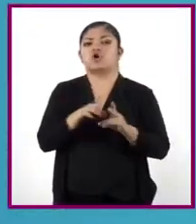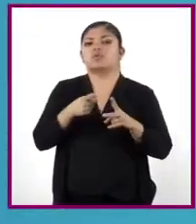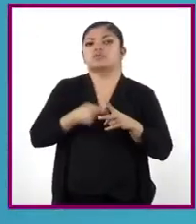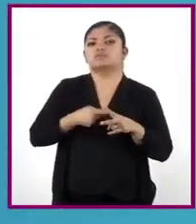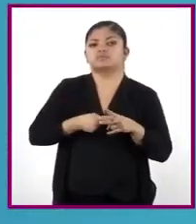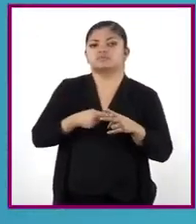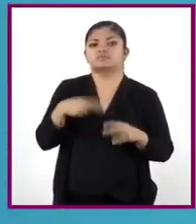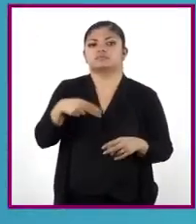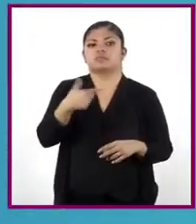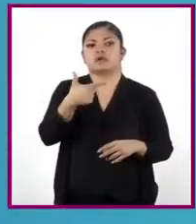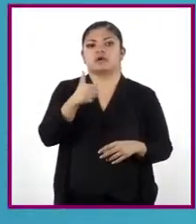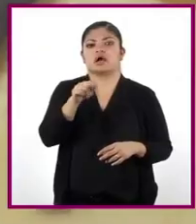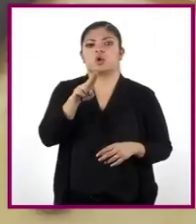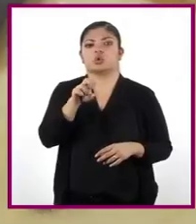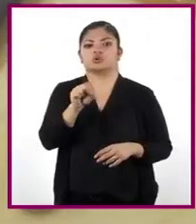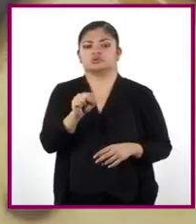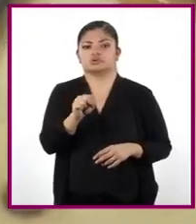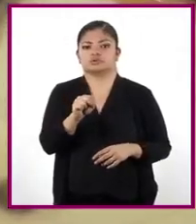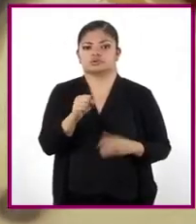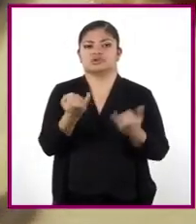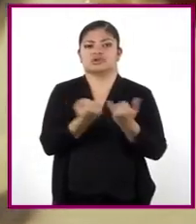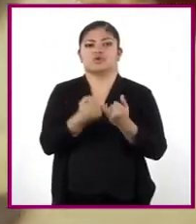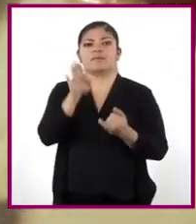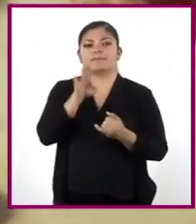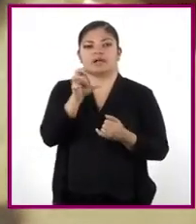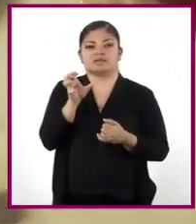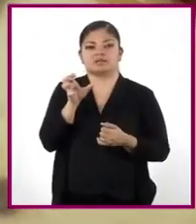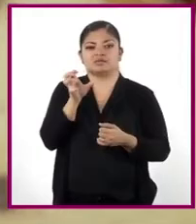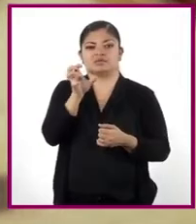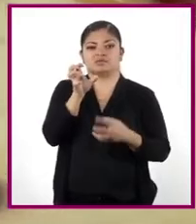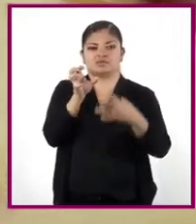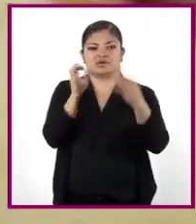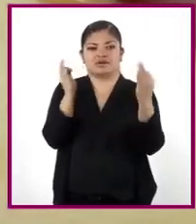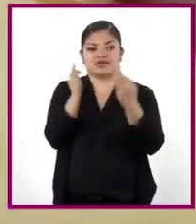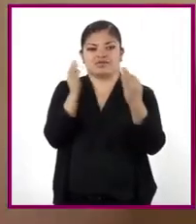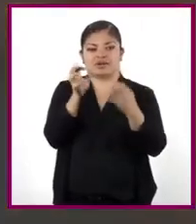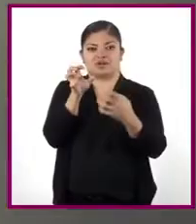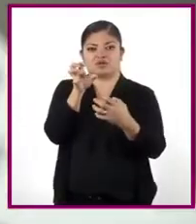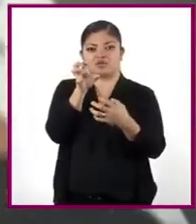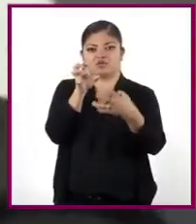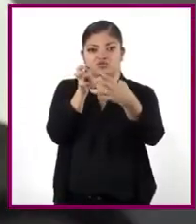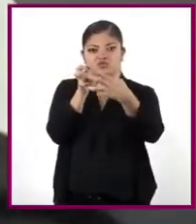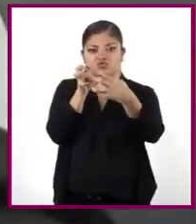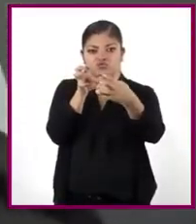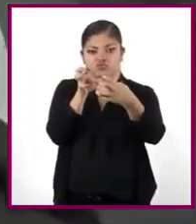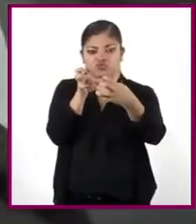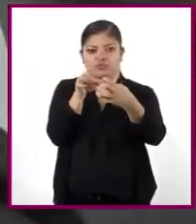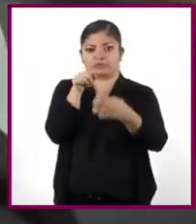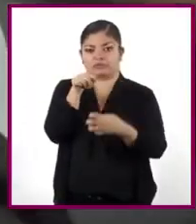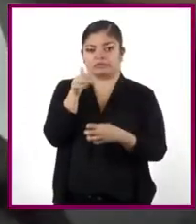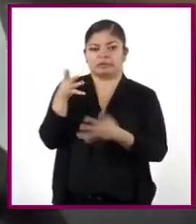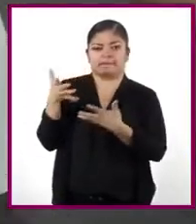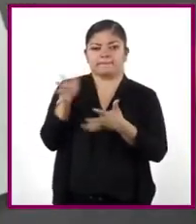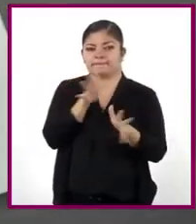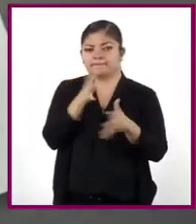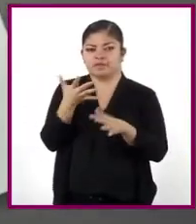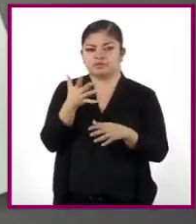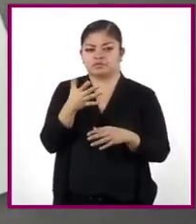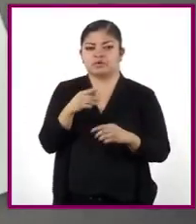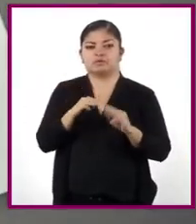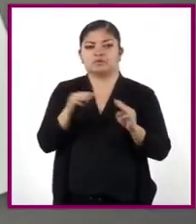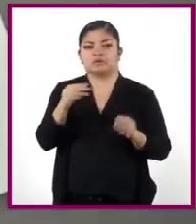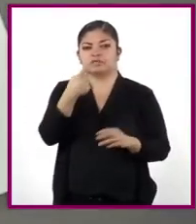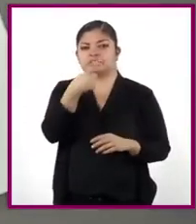unidades Gauss. Un imán común como el que se usa para pegar objetos en un refrigerador tiene una intensidad aproximada de